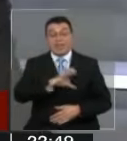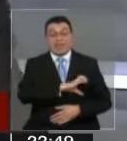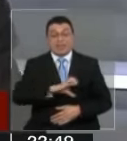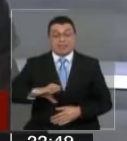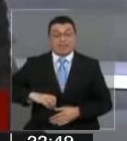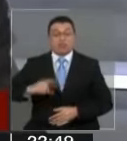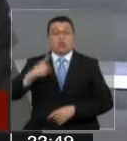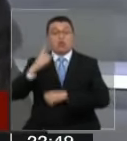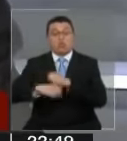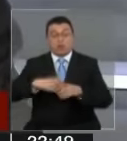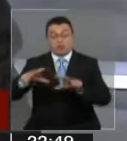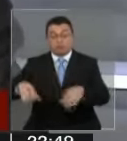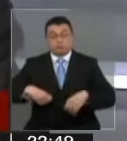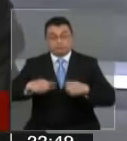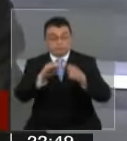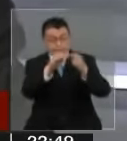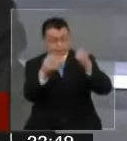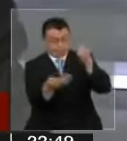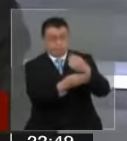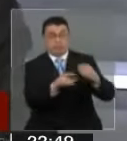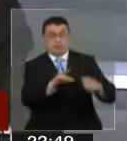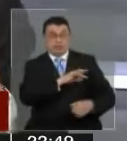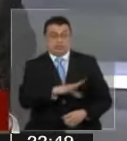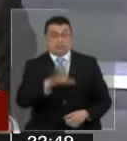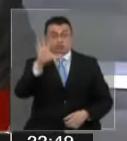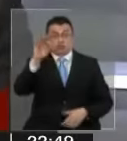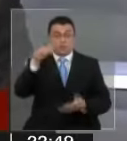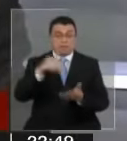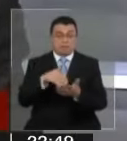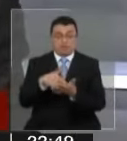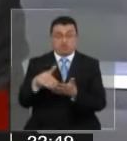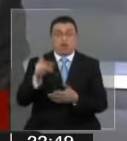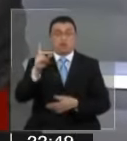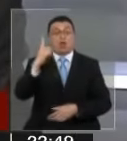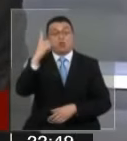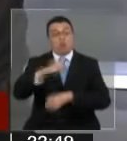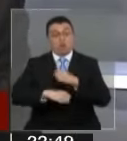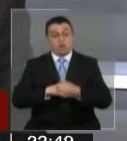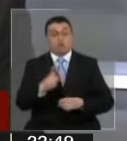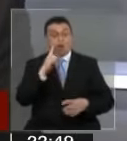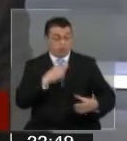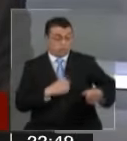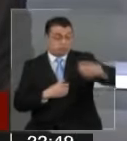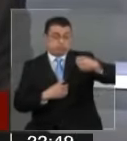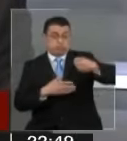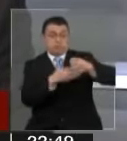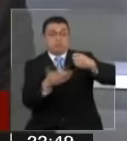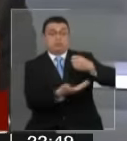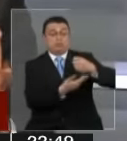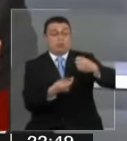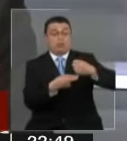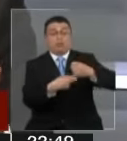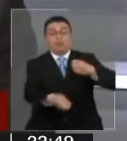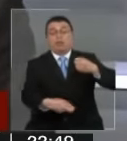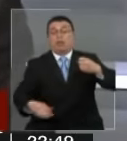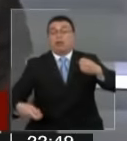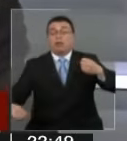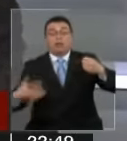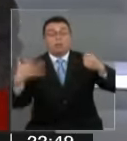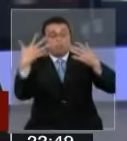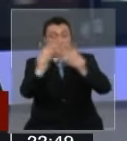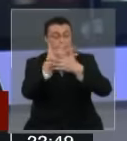sociedad todos los años. El presupuesto de la Nación es de 50.000 millones de dólares al año y hay, ¿no es cierto?, una desprolijidad en el uso de esos 50.000 millones que